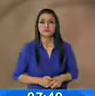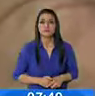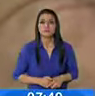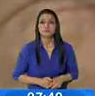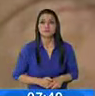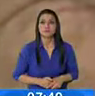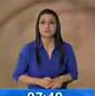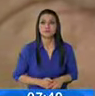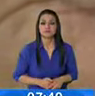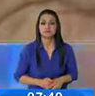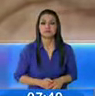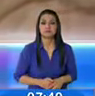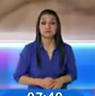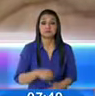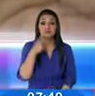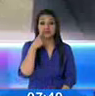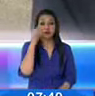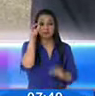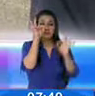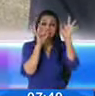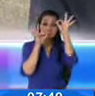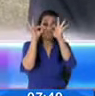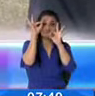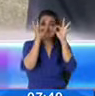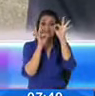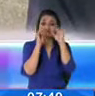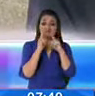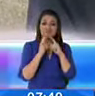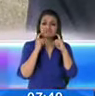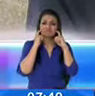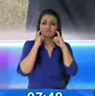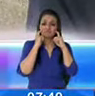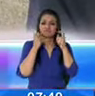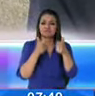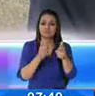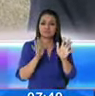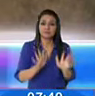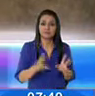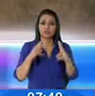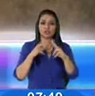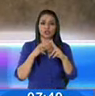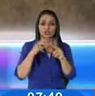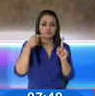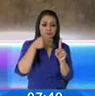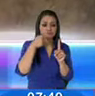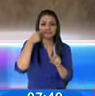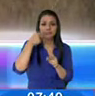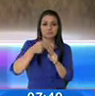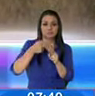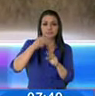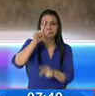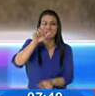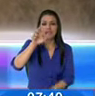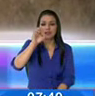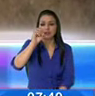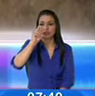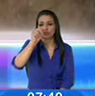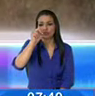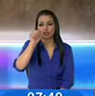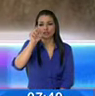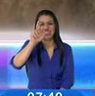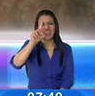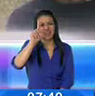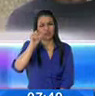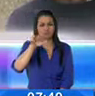Con la mirada perdida, los ojos brillantes y la sonrisa intacta, así conocimos a Leonardo, un hombre de aproximadamente